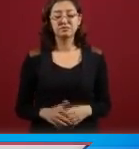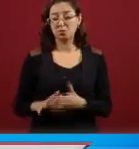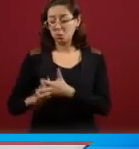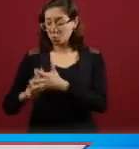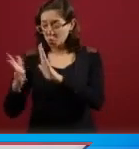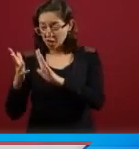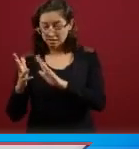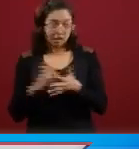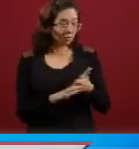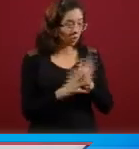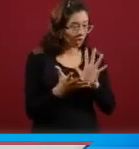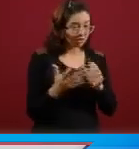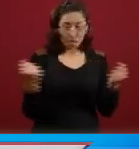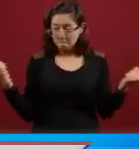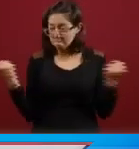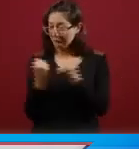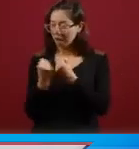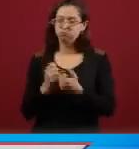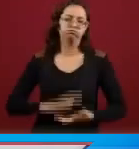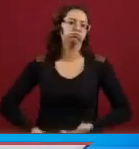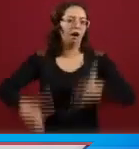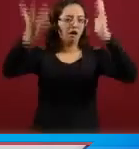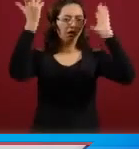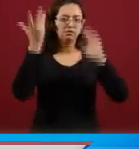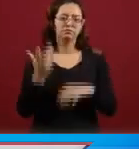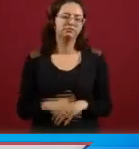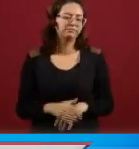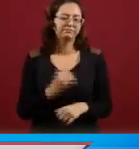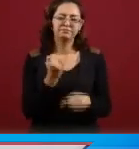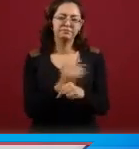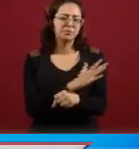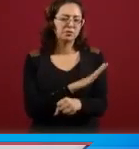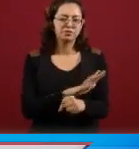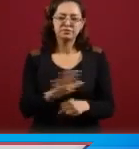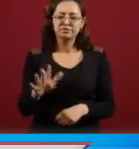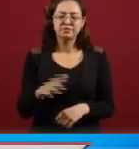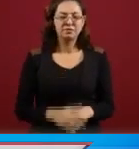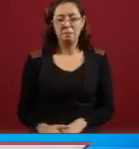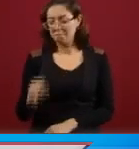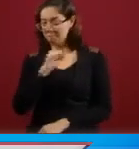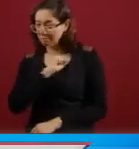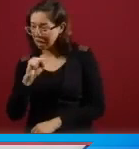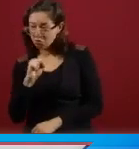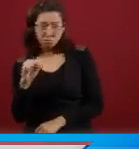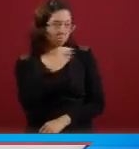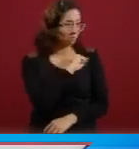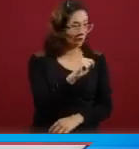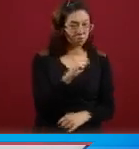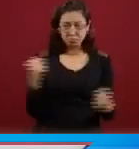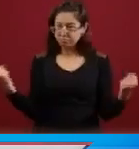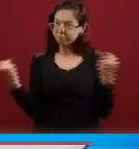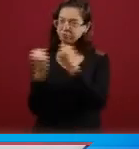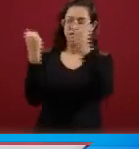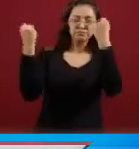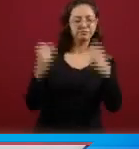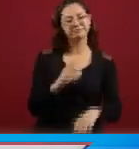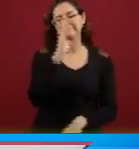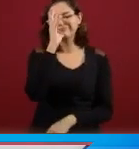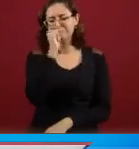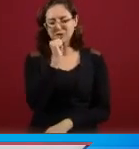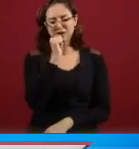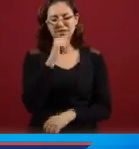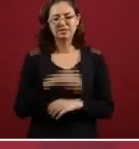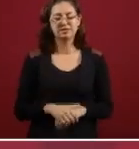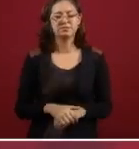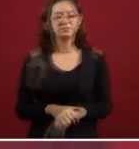Finaliza este punto calificando a la guerra como lo más irracional que puede haber. Finalmente envía un último mensaje con dedicatoria a los reporteros españoles de la